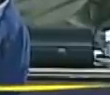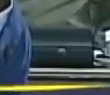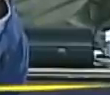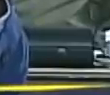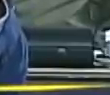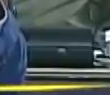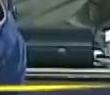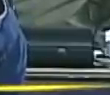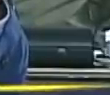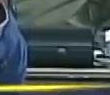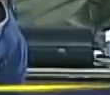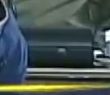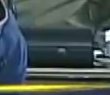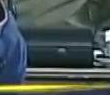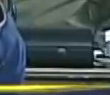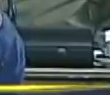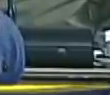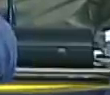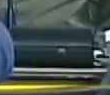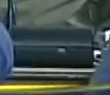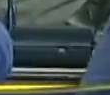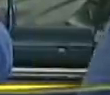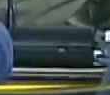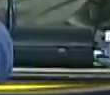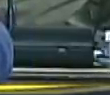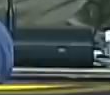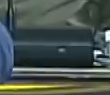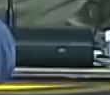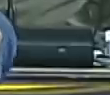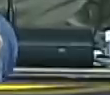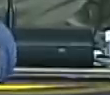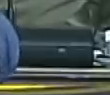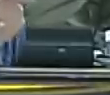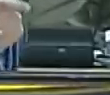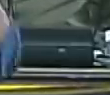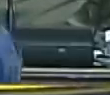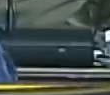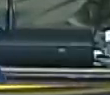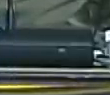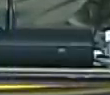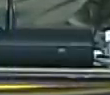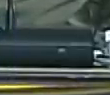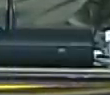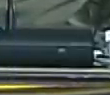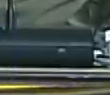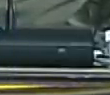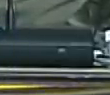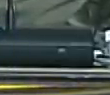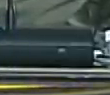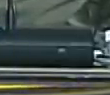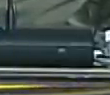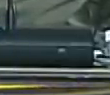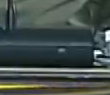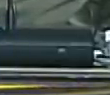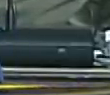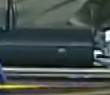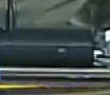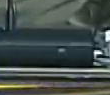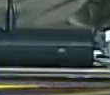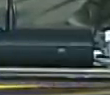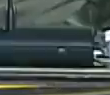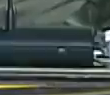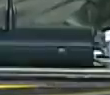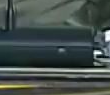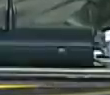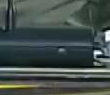gobernación al frente de las emergencias, pero en la rendición de cuentas dicen que ellos atendieron las emergencias en